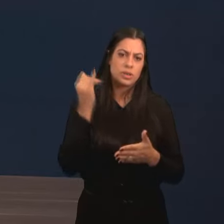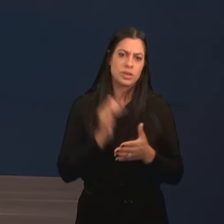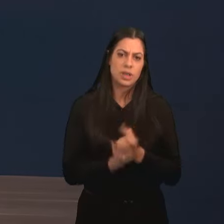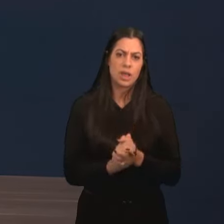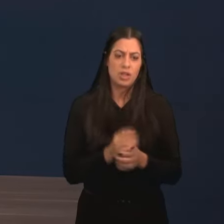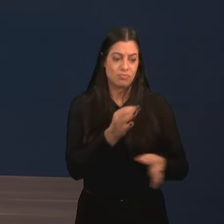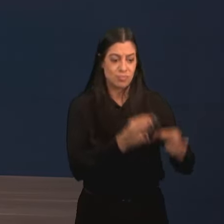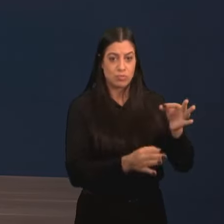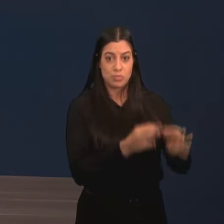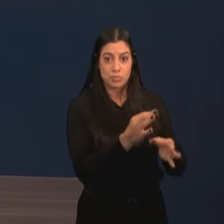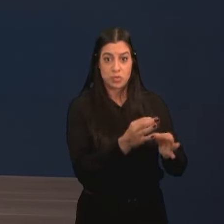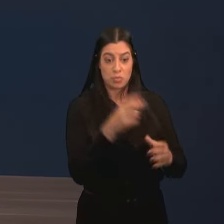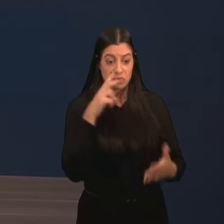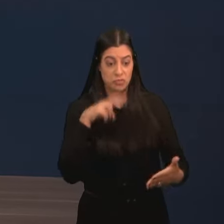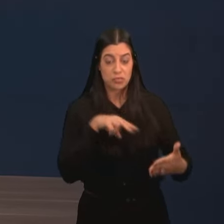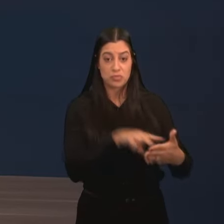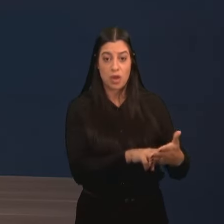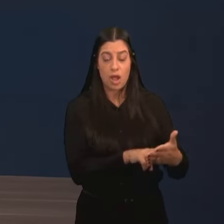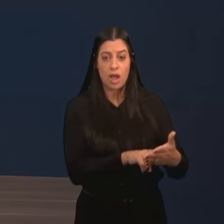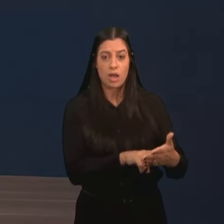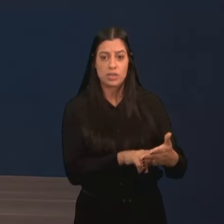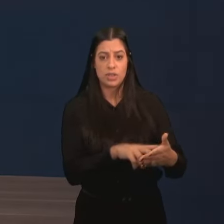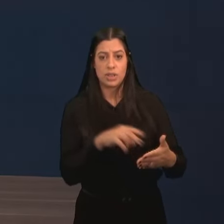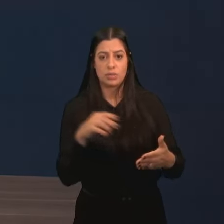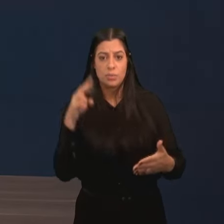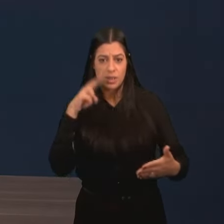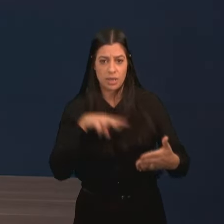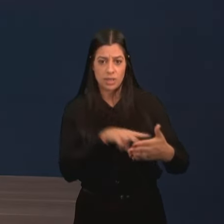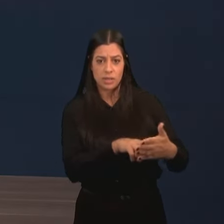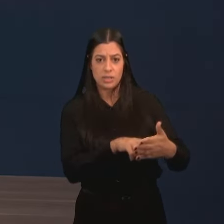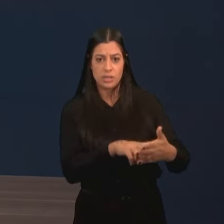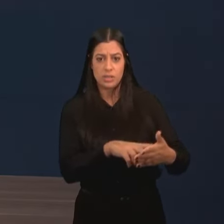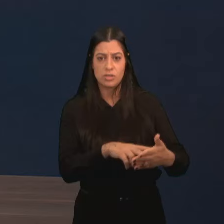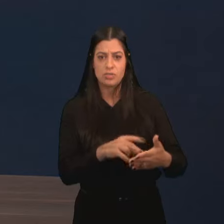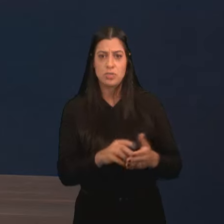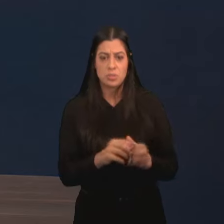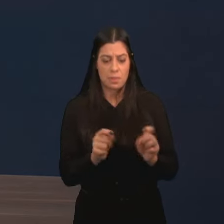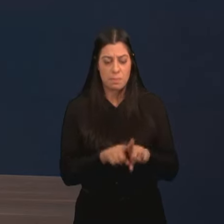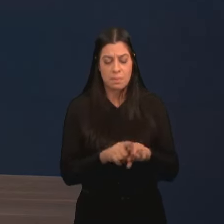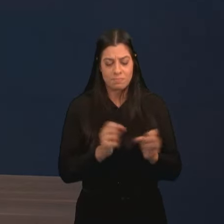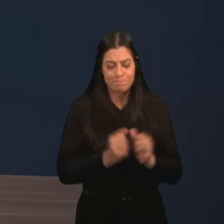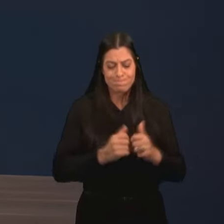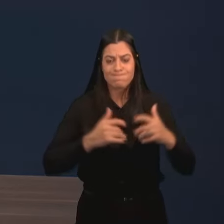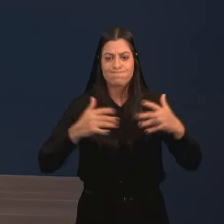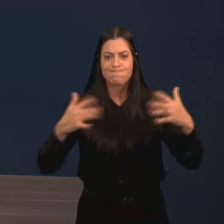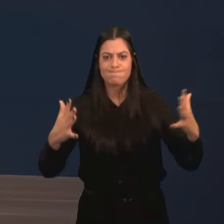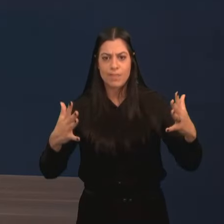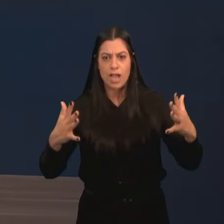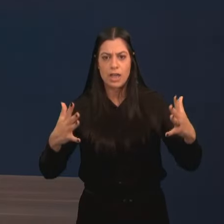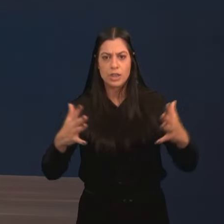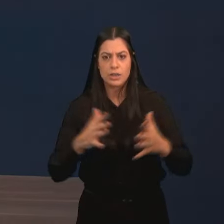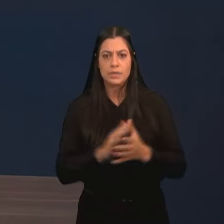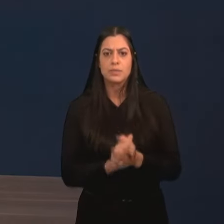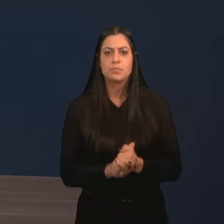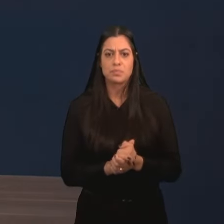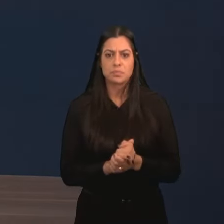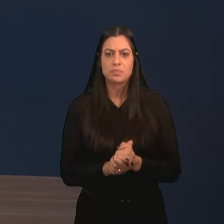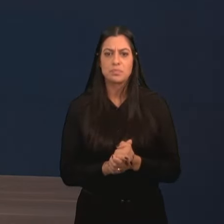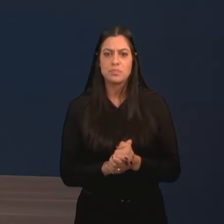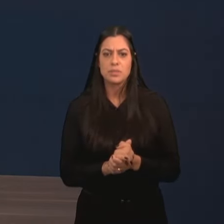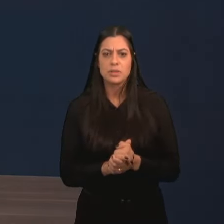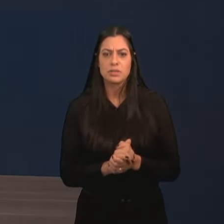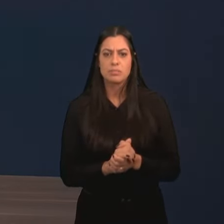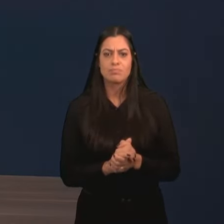tan importante de juzgar a partir de una perspectiva de género, tiene que recibir una